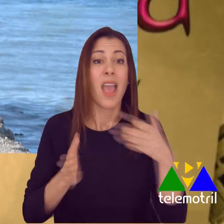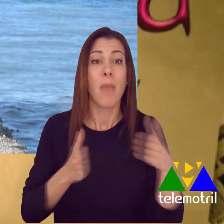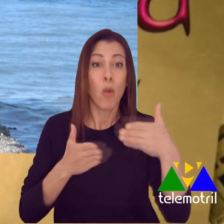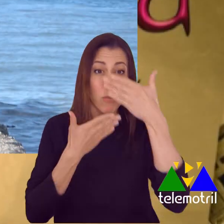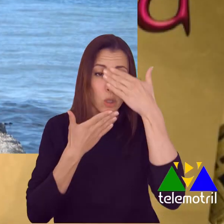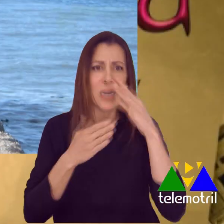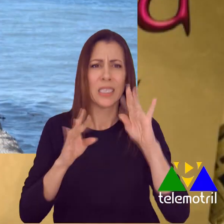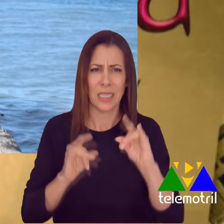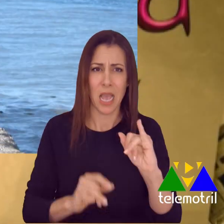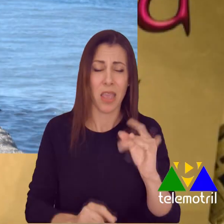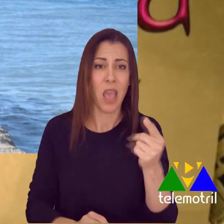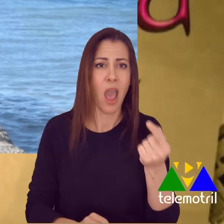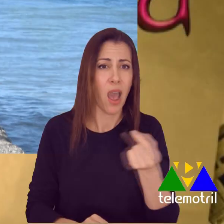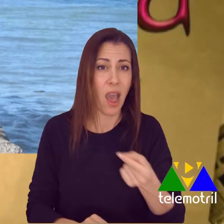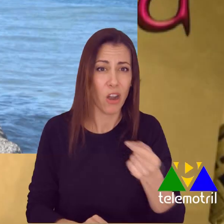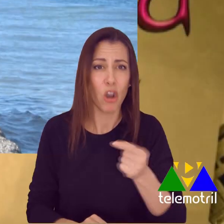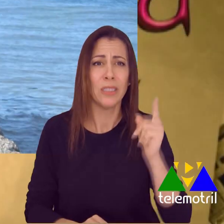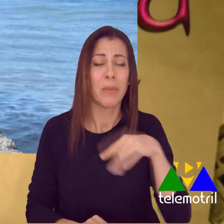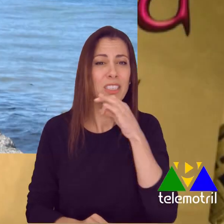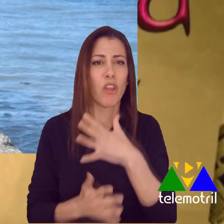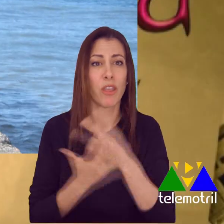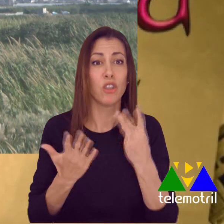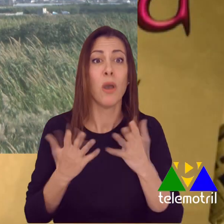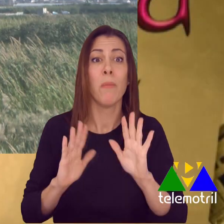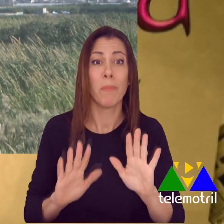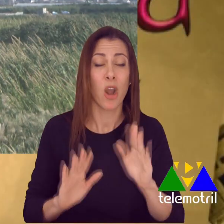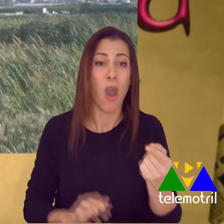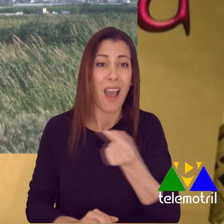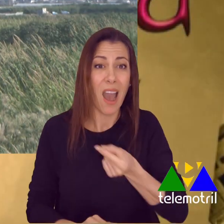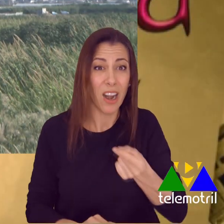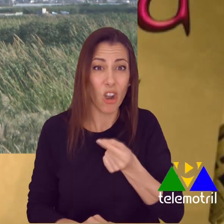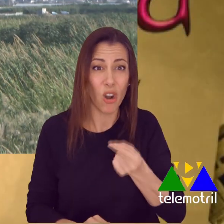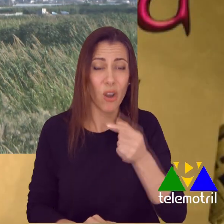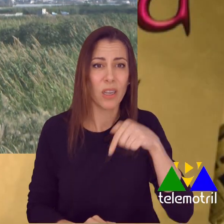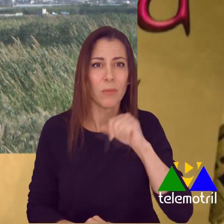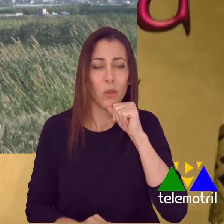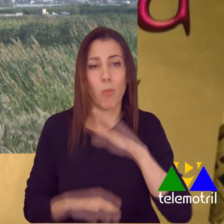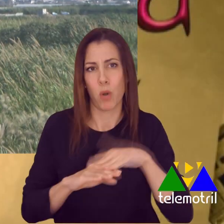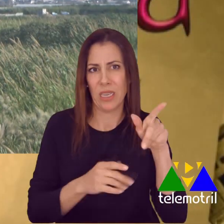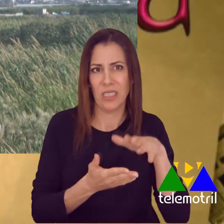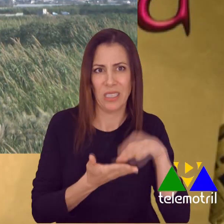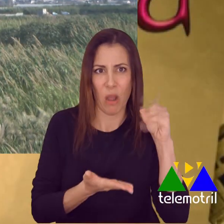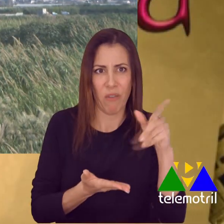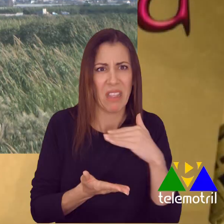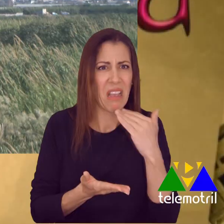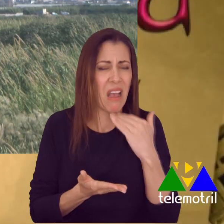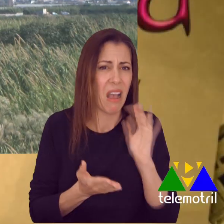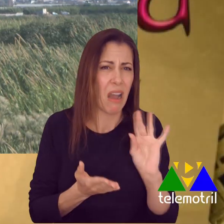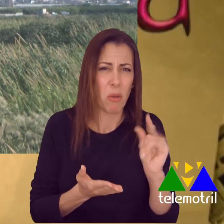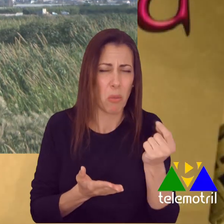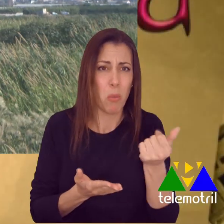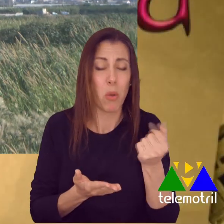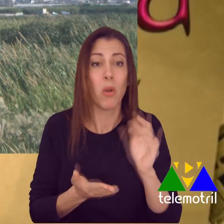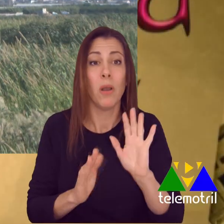y hubo arroz también en el siglo XVIII, pero el arroz en Motril, porque en Salobreña no, algo hubo en Salobreña, muy